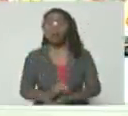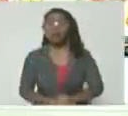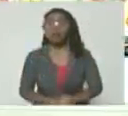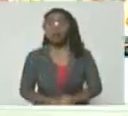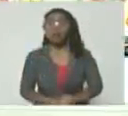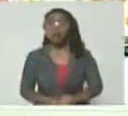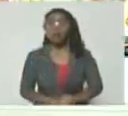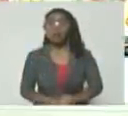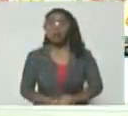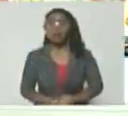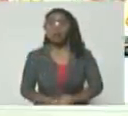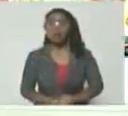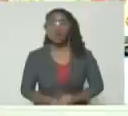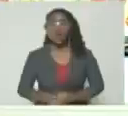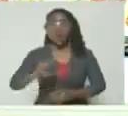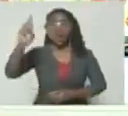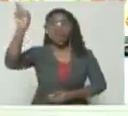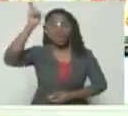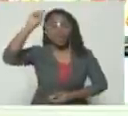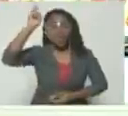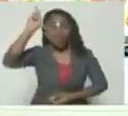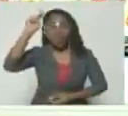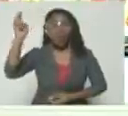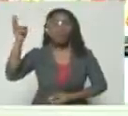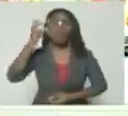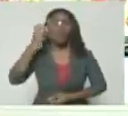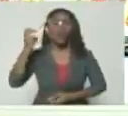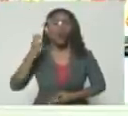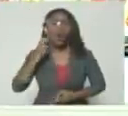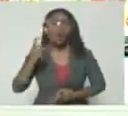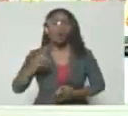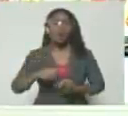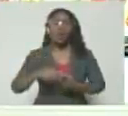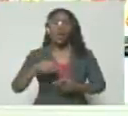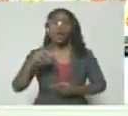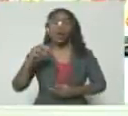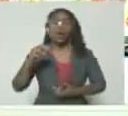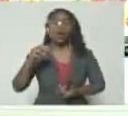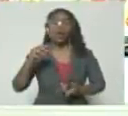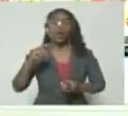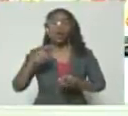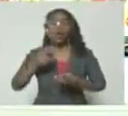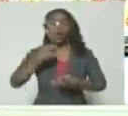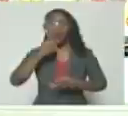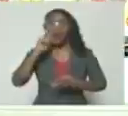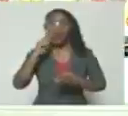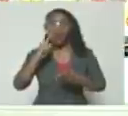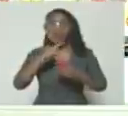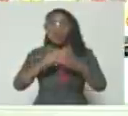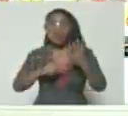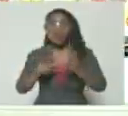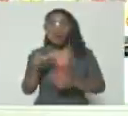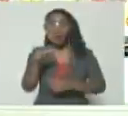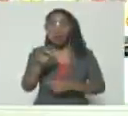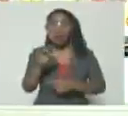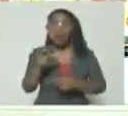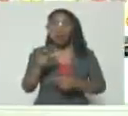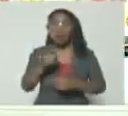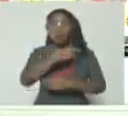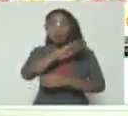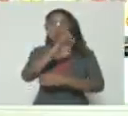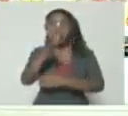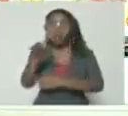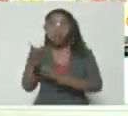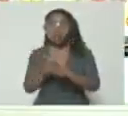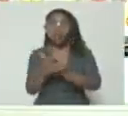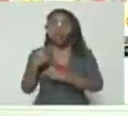El cocuy, el ron, el chocolate, el cacao, los camarones y productos del mar. Y